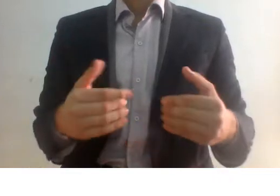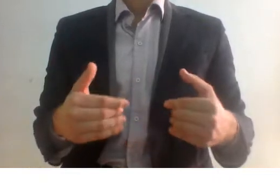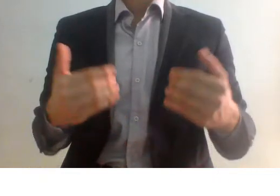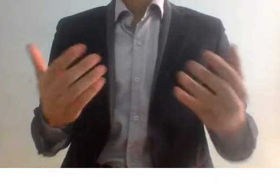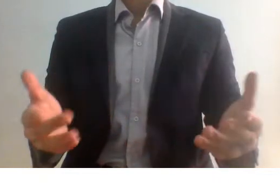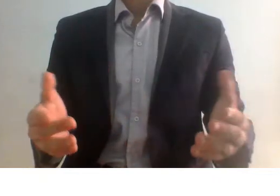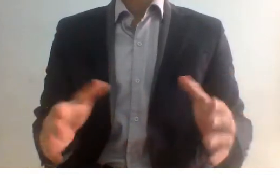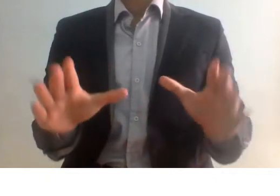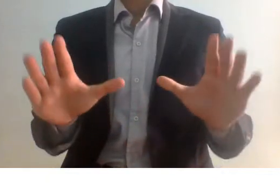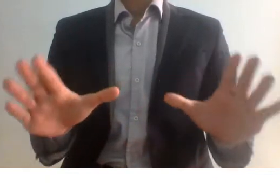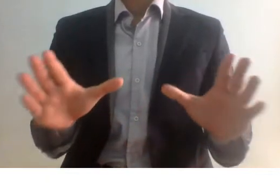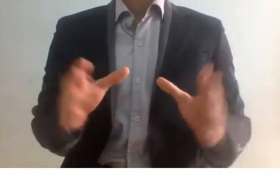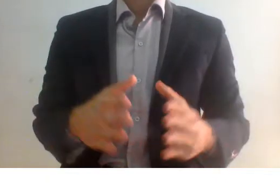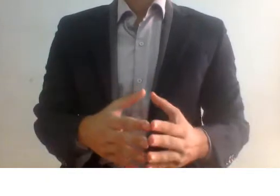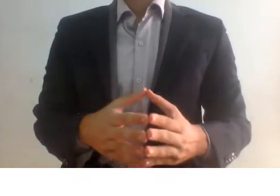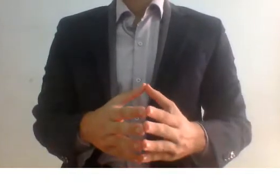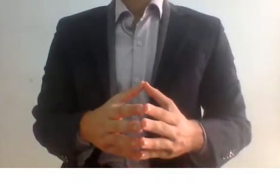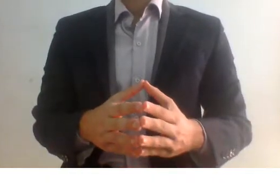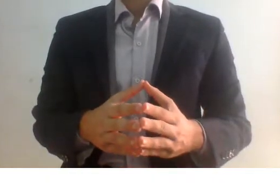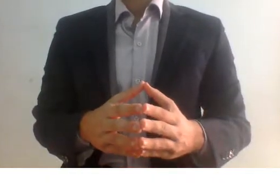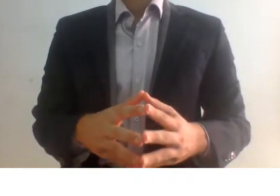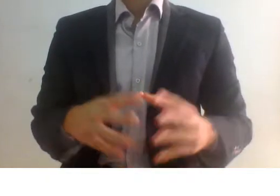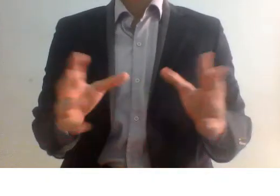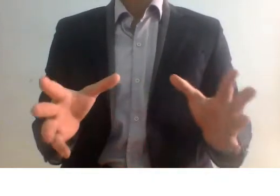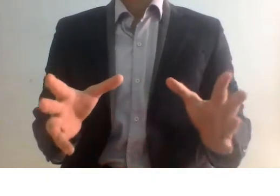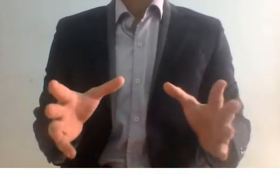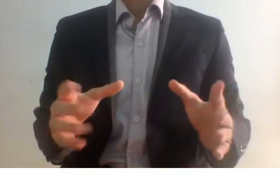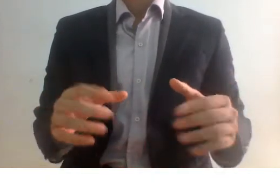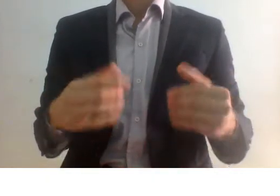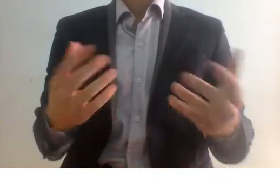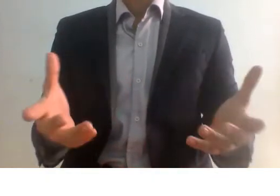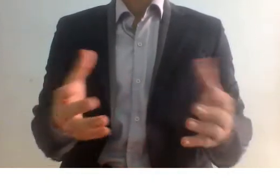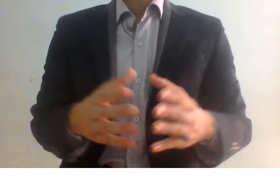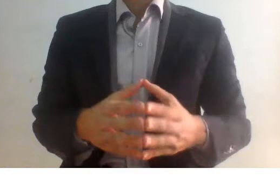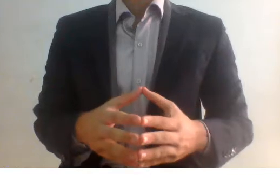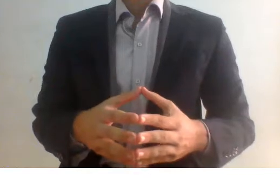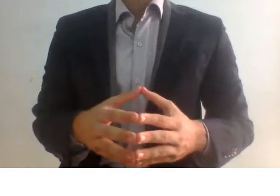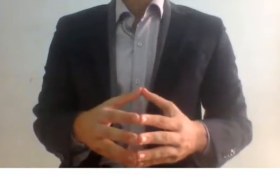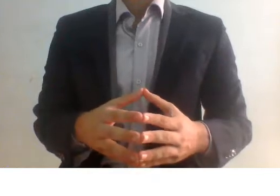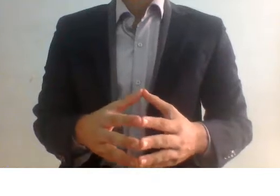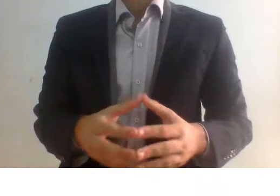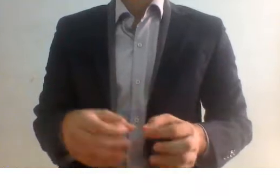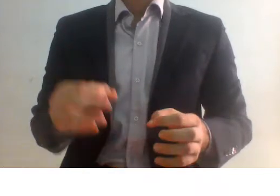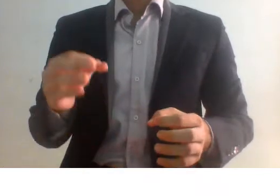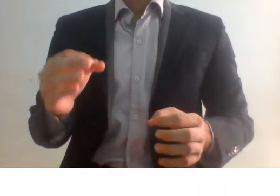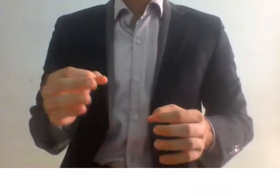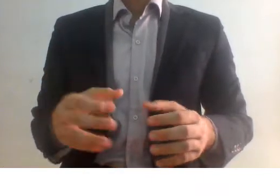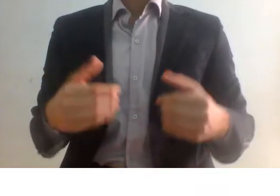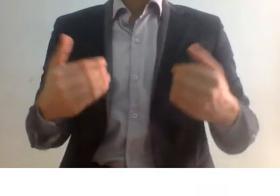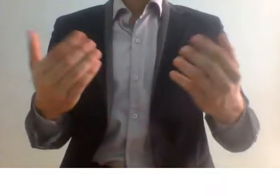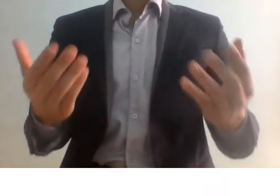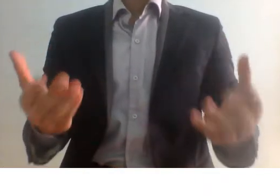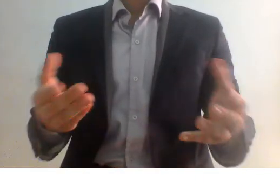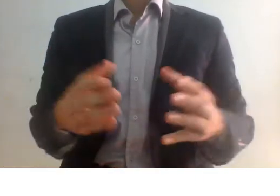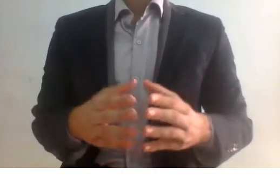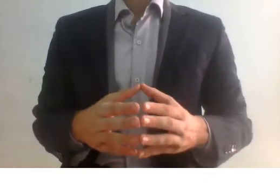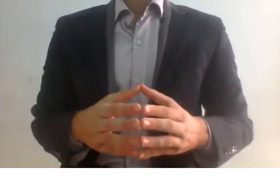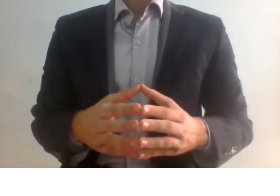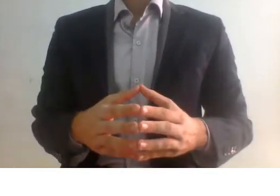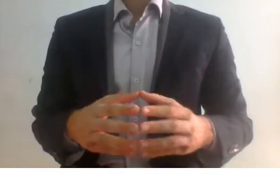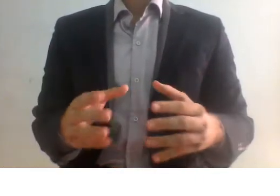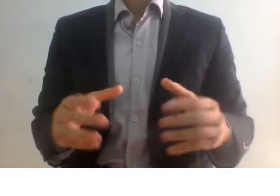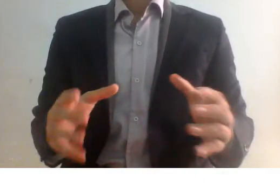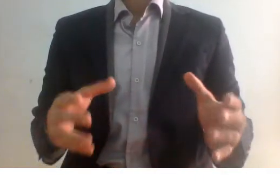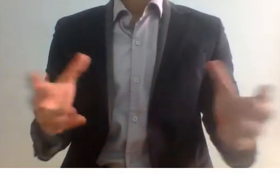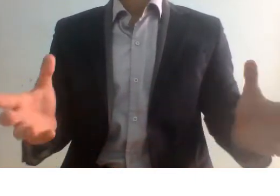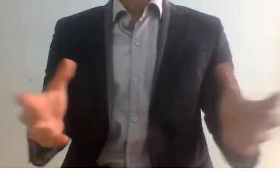poquito tiempo algunos personajes de la Coparmex salieron a decir de que no se eliminara el outsourcing, que era importante que se mantuviera porque muchas